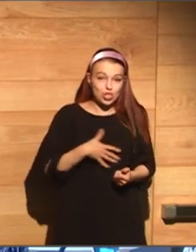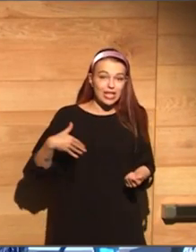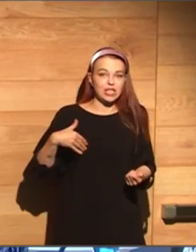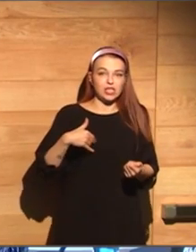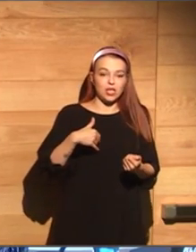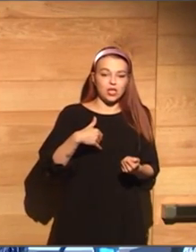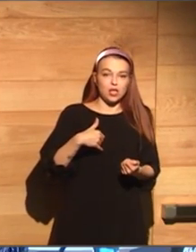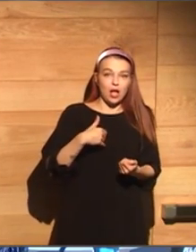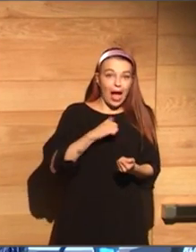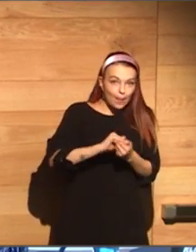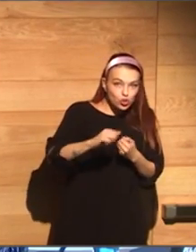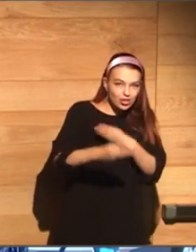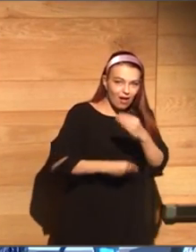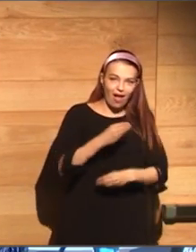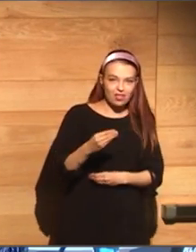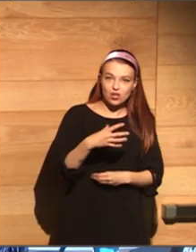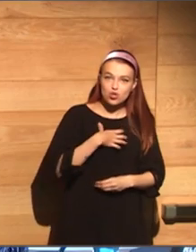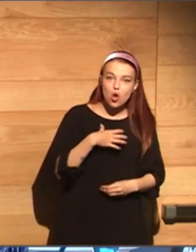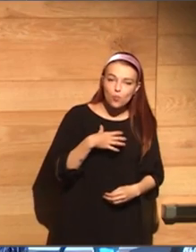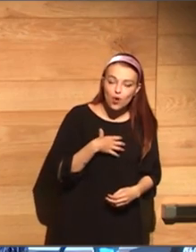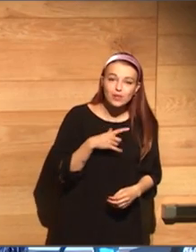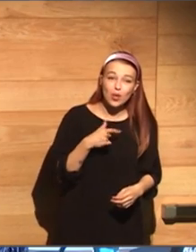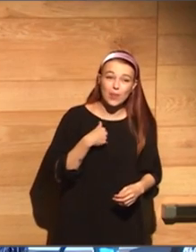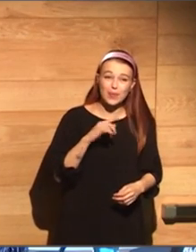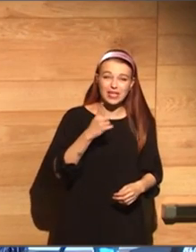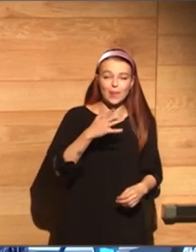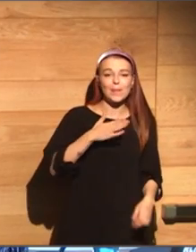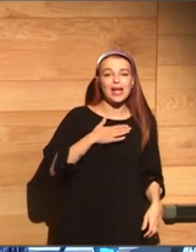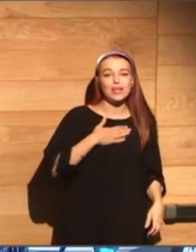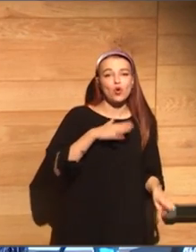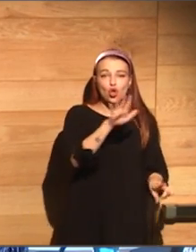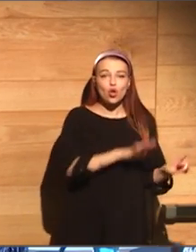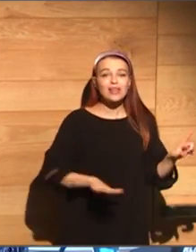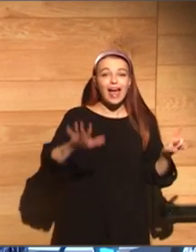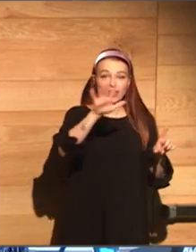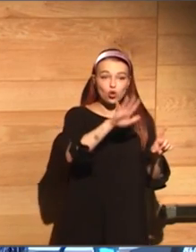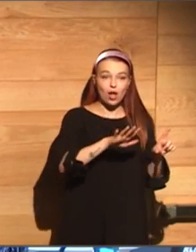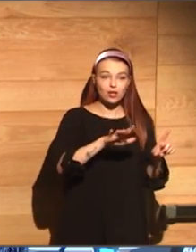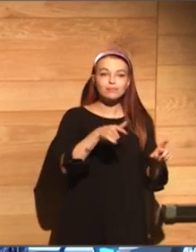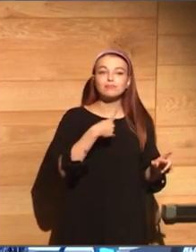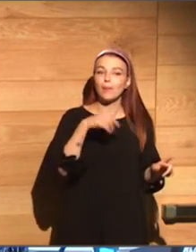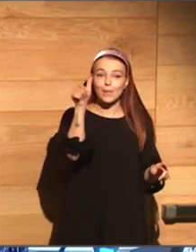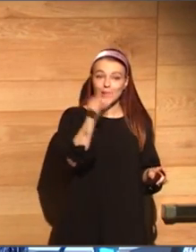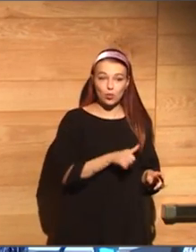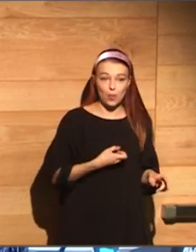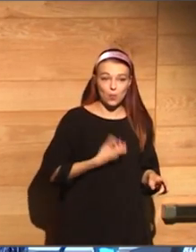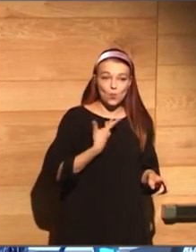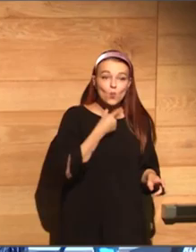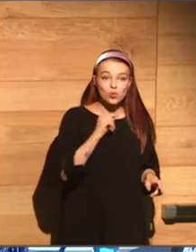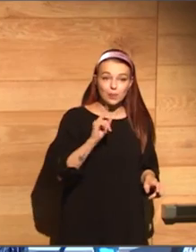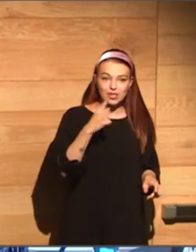veces hay, no, luego me pasa, sobre todo en Patrimonio Nacional es la que más me gusta, pero me